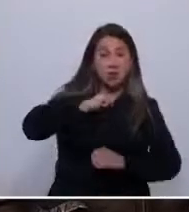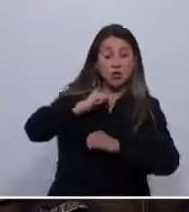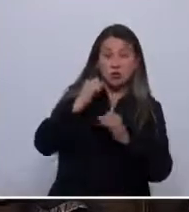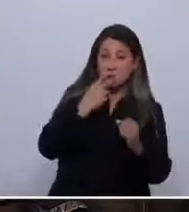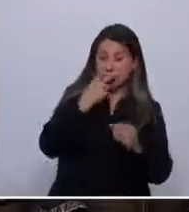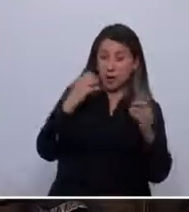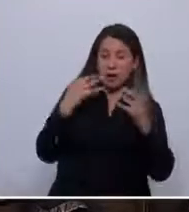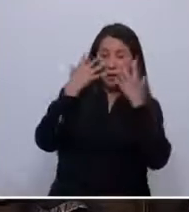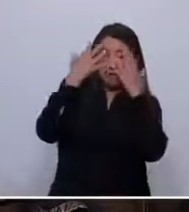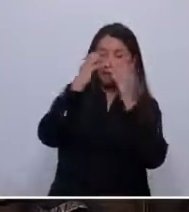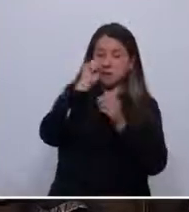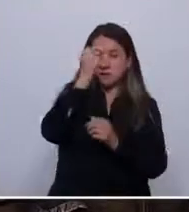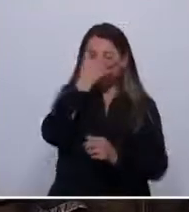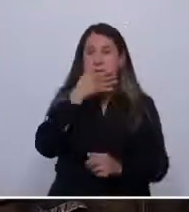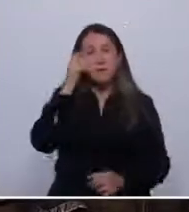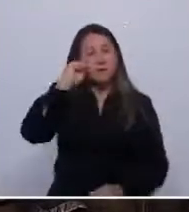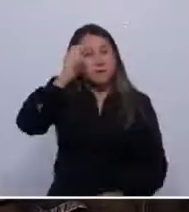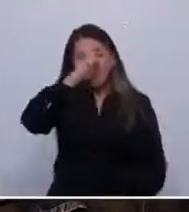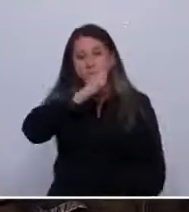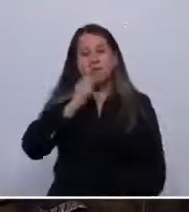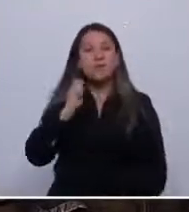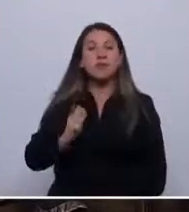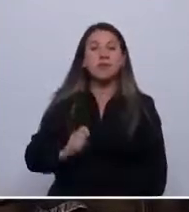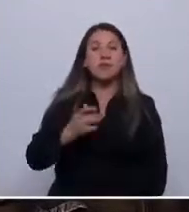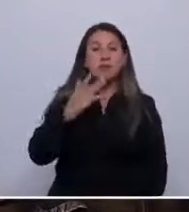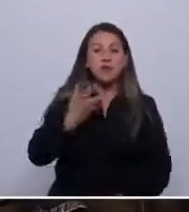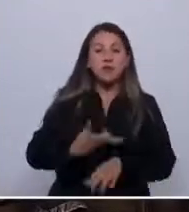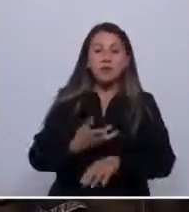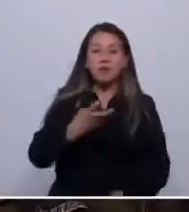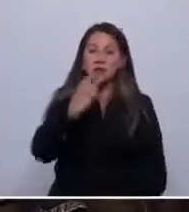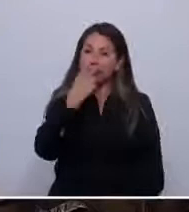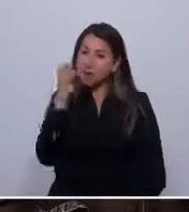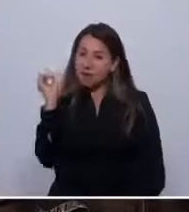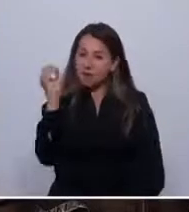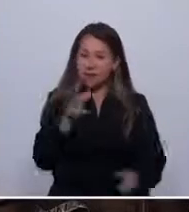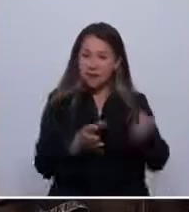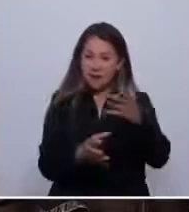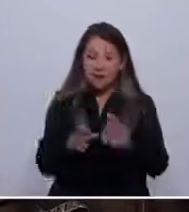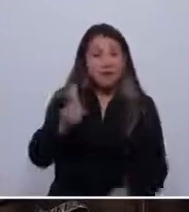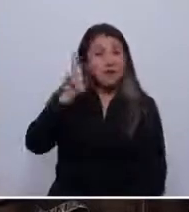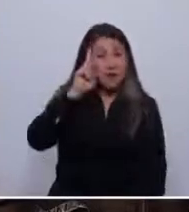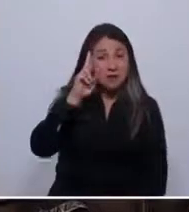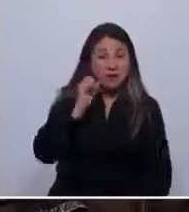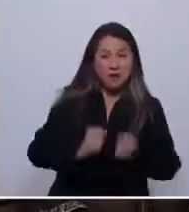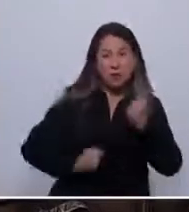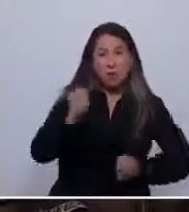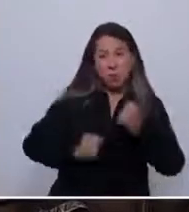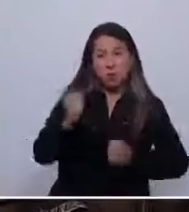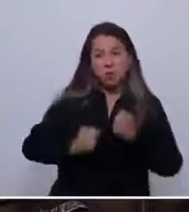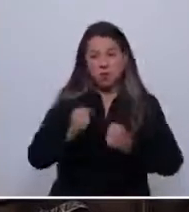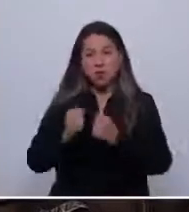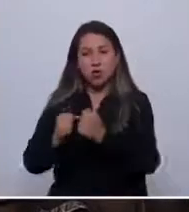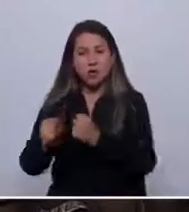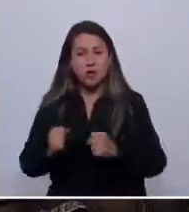Unos con otros, porque habían lagrimógenas, pues. ¿Te acordás cuando corríamos? Sí,